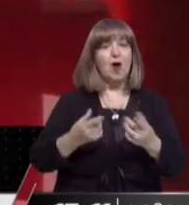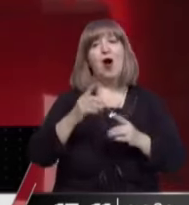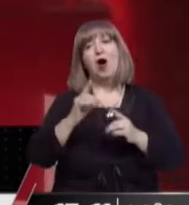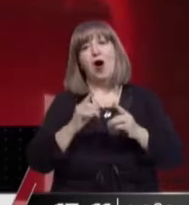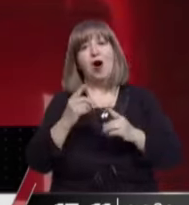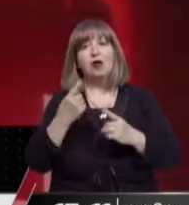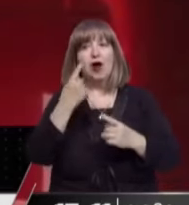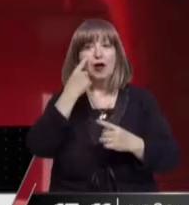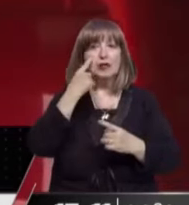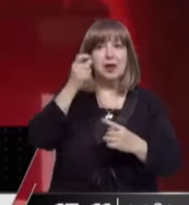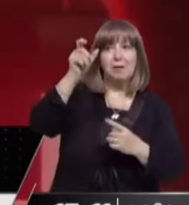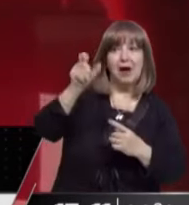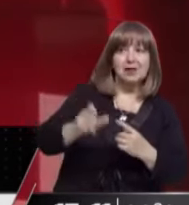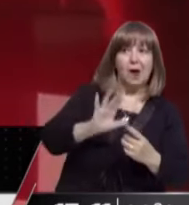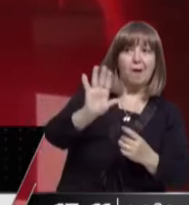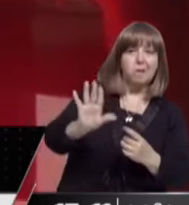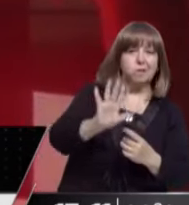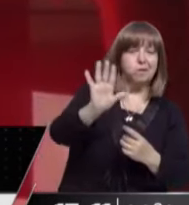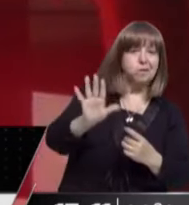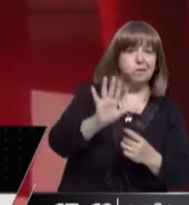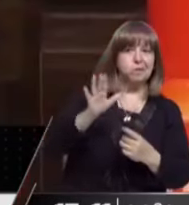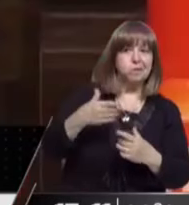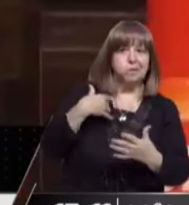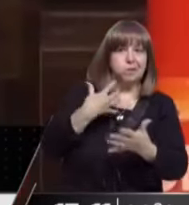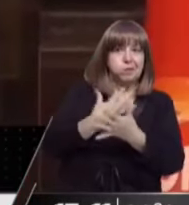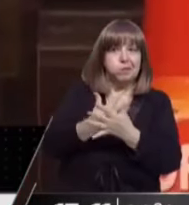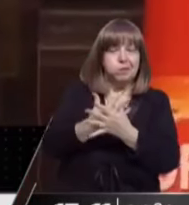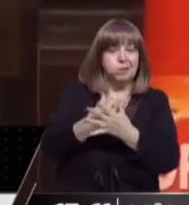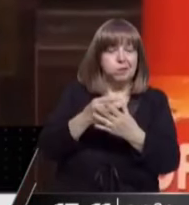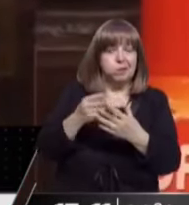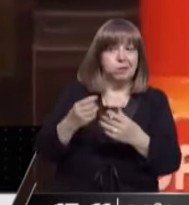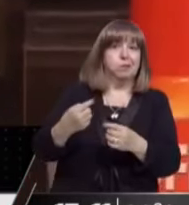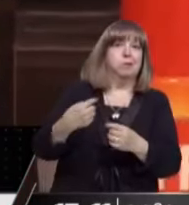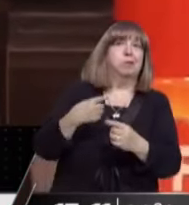conociendo a una persona, cómo conocer bien a una persona y llegar a incluso ese momento.